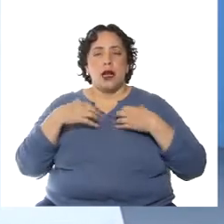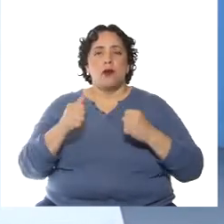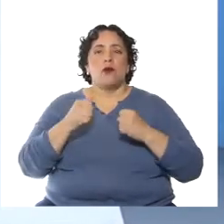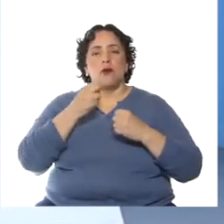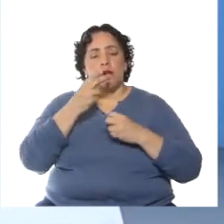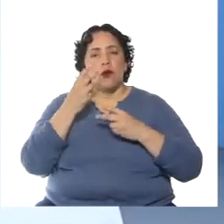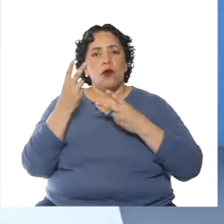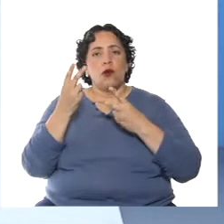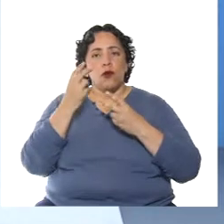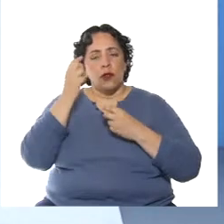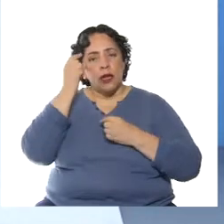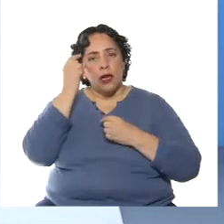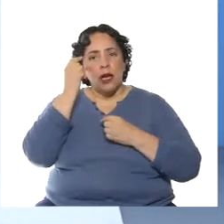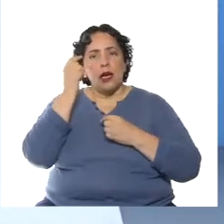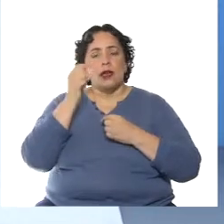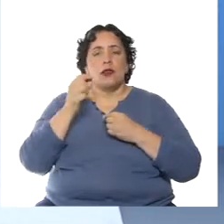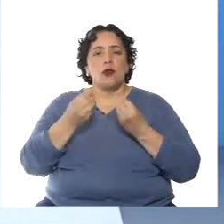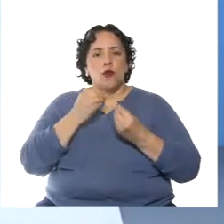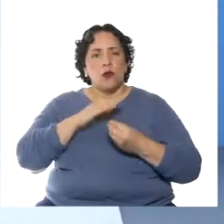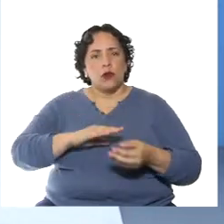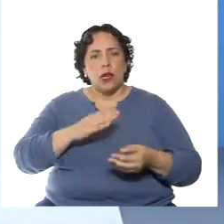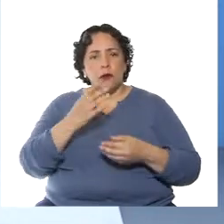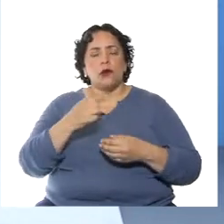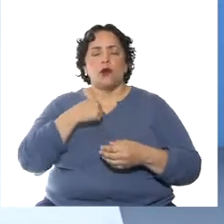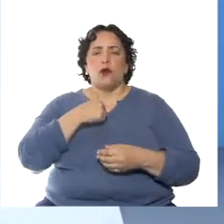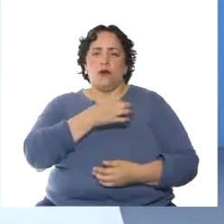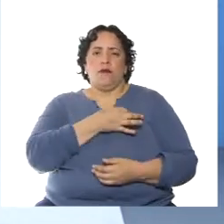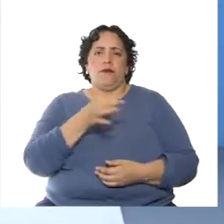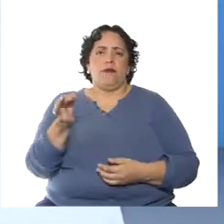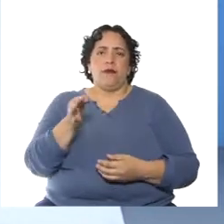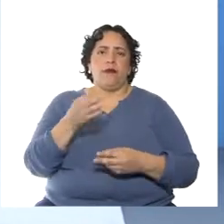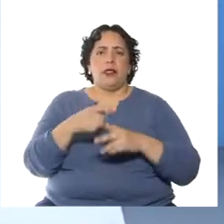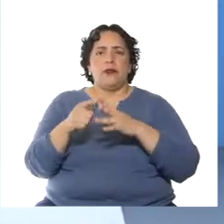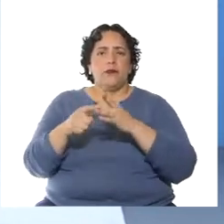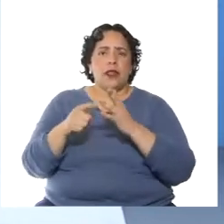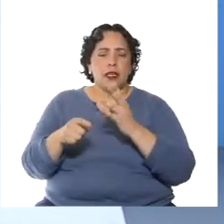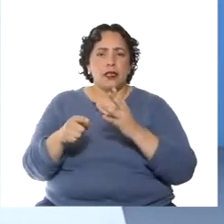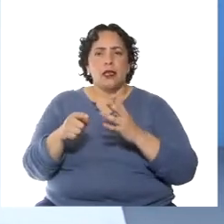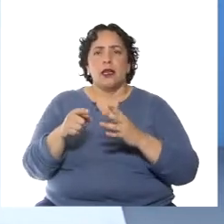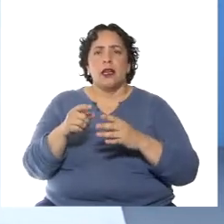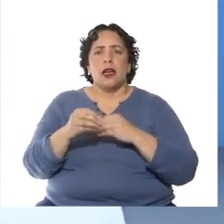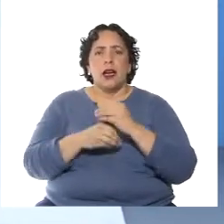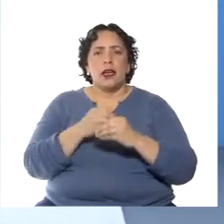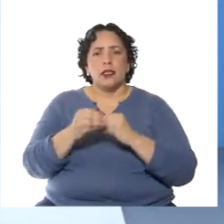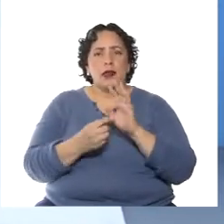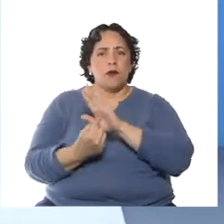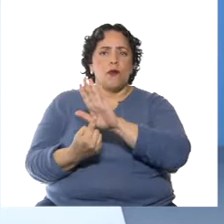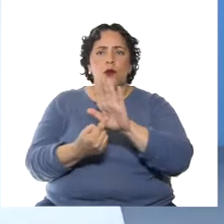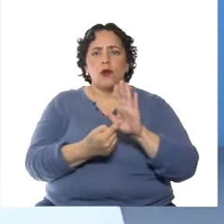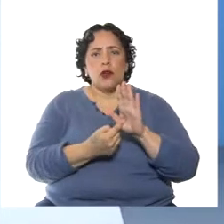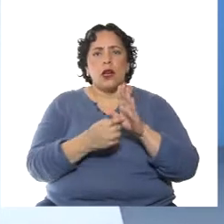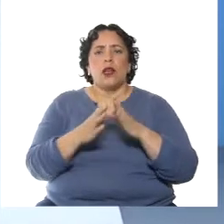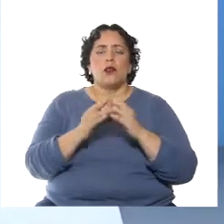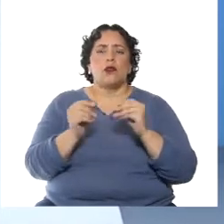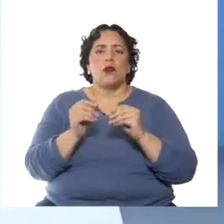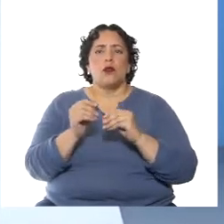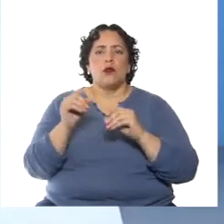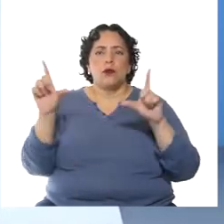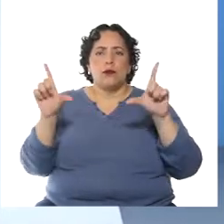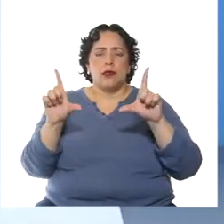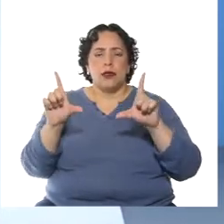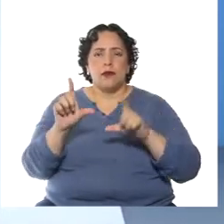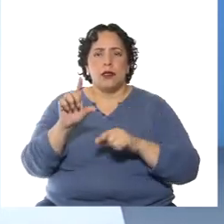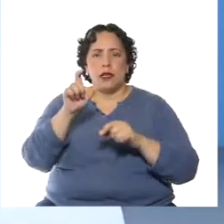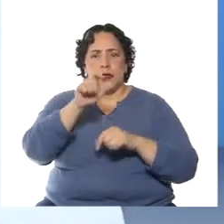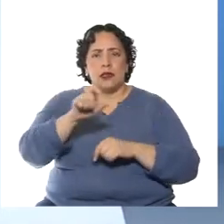Edinson. Buenos días, Heiler. ¿Cómo te encuentras hoy? Excelente, con diversos elementos aquí que vamos a mostrar a todos nuestros televidentes.